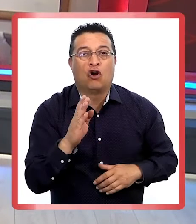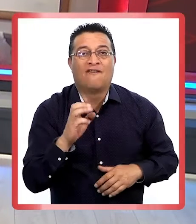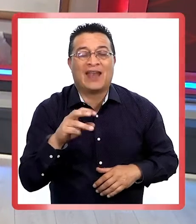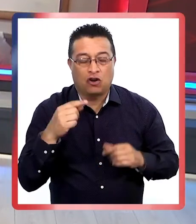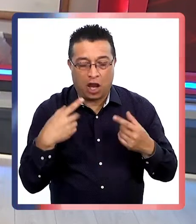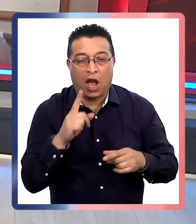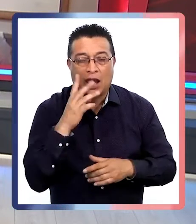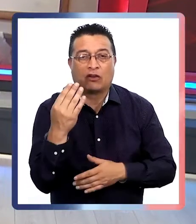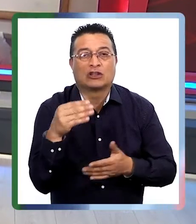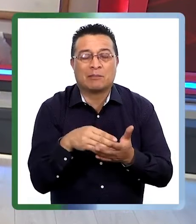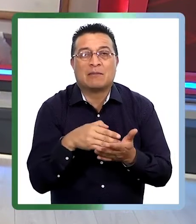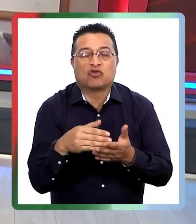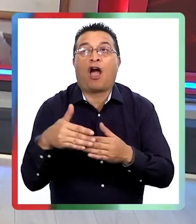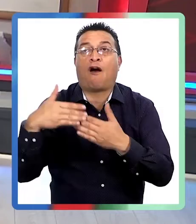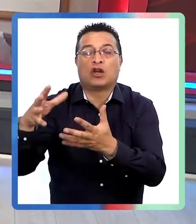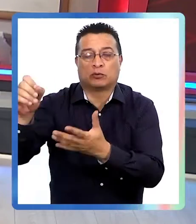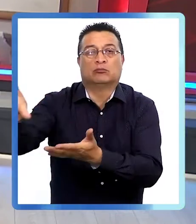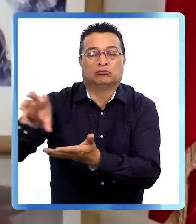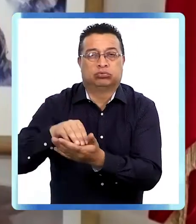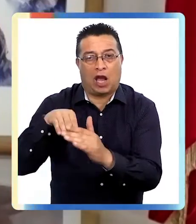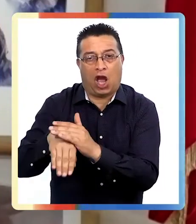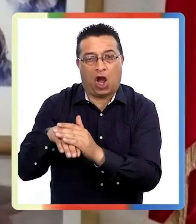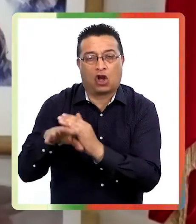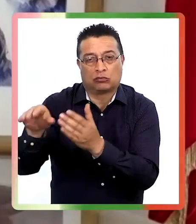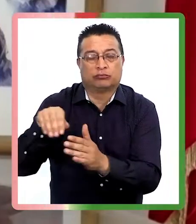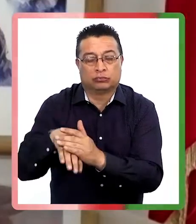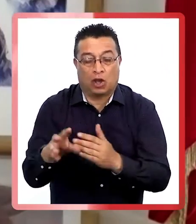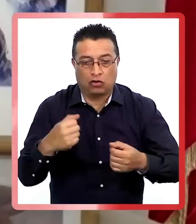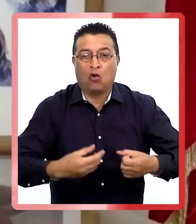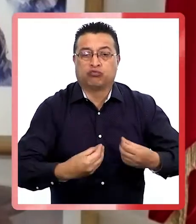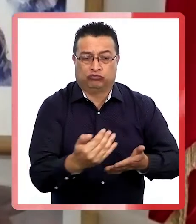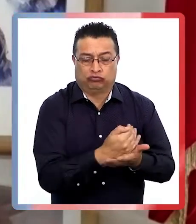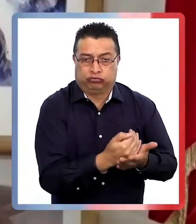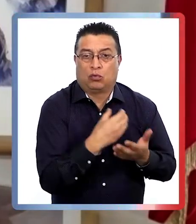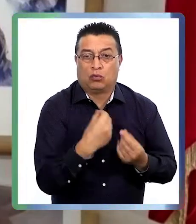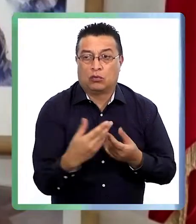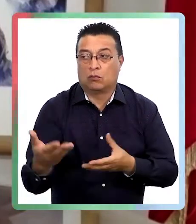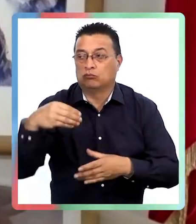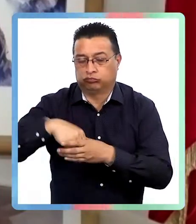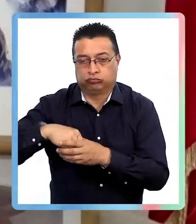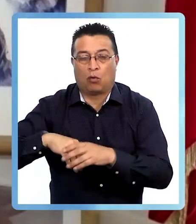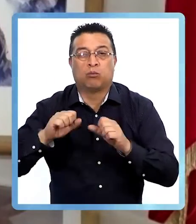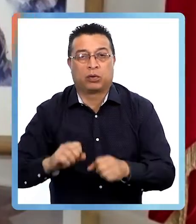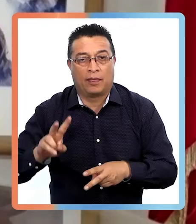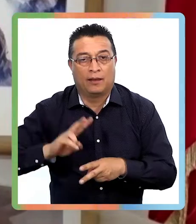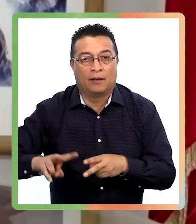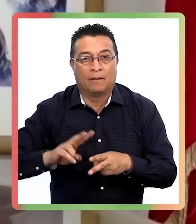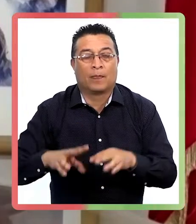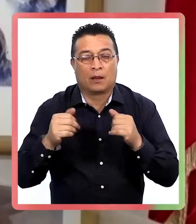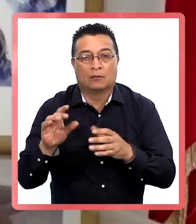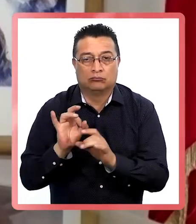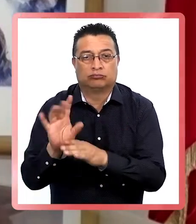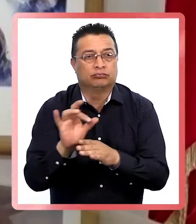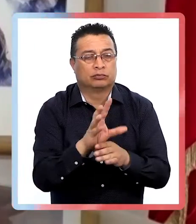había 14.000 millones de dólares afuera. Se pudo traer ese ahorro que se hizo en tiempo de vacas gordas para gastarlo en tiempo de vacas flacas.